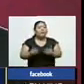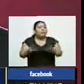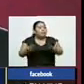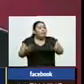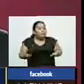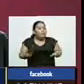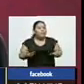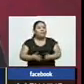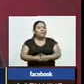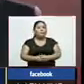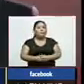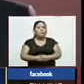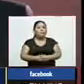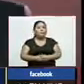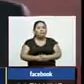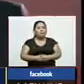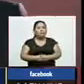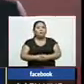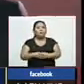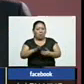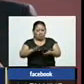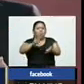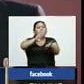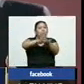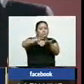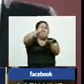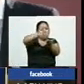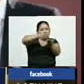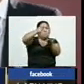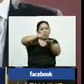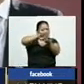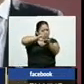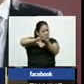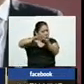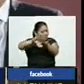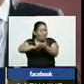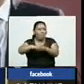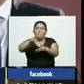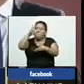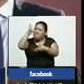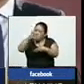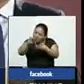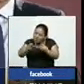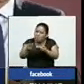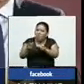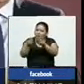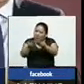sus mismos sueldos, sus mismas prestaciones,